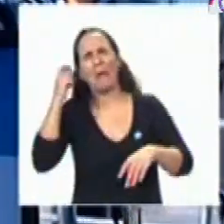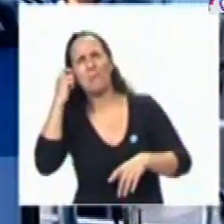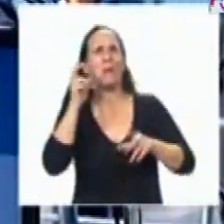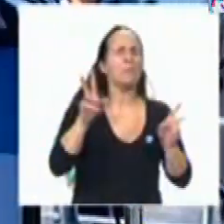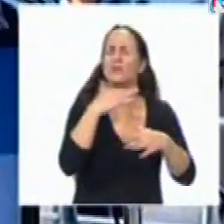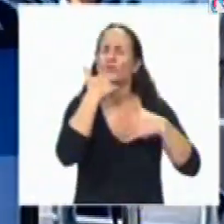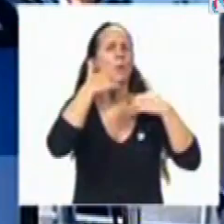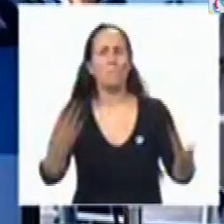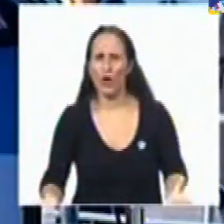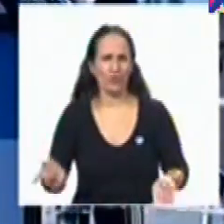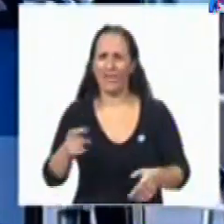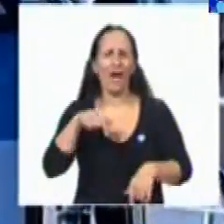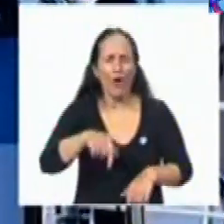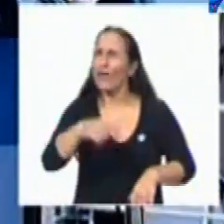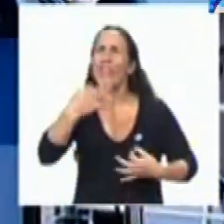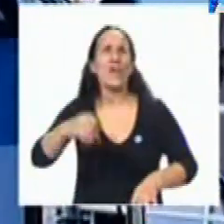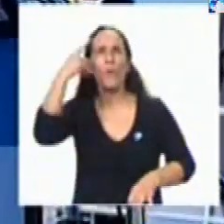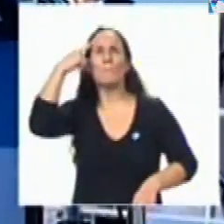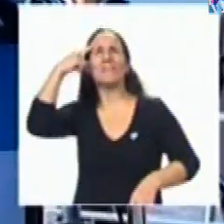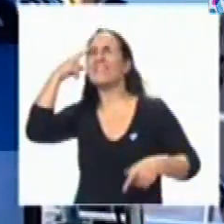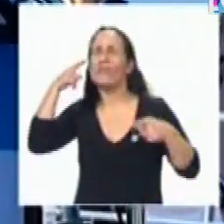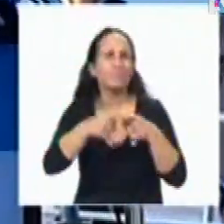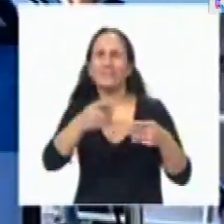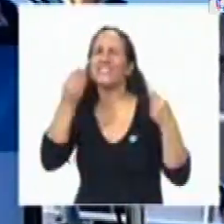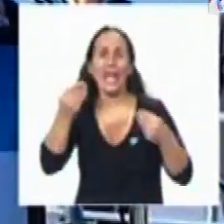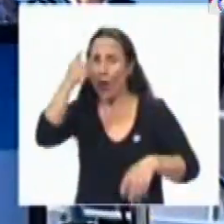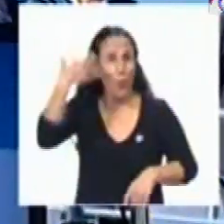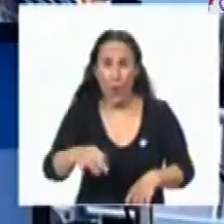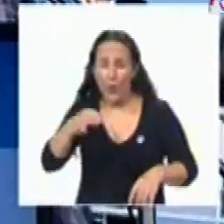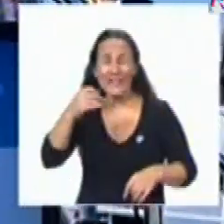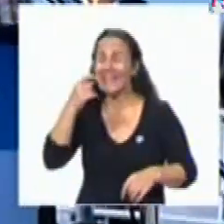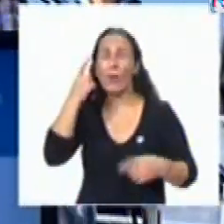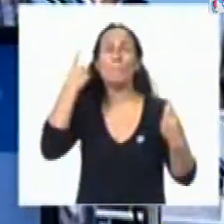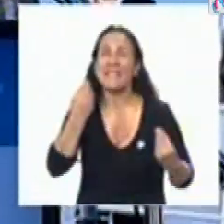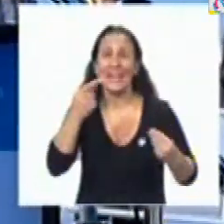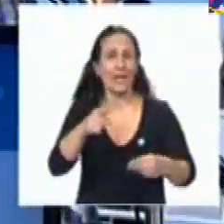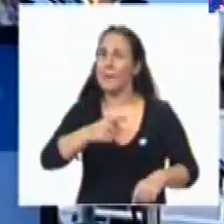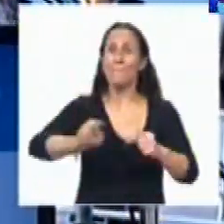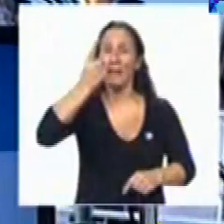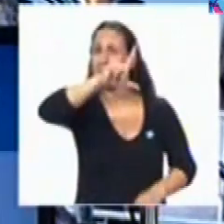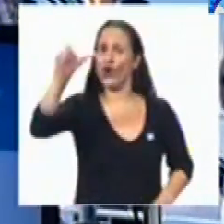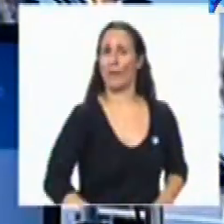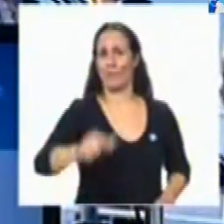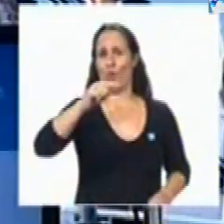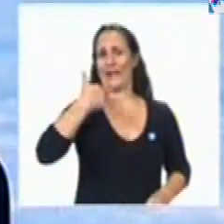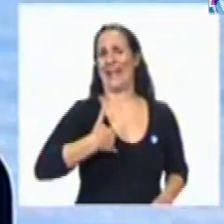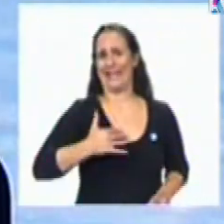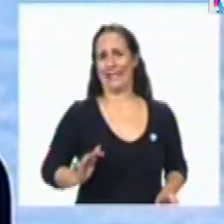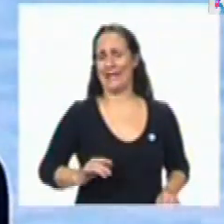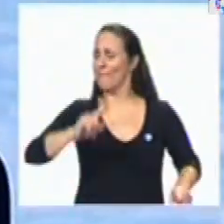partidarias y pensar, aunque sea por única vez, primero en la República Argentina,